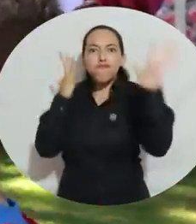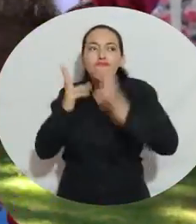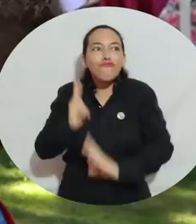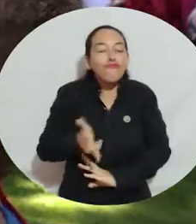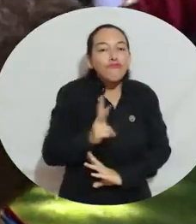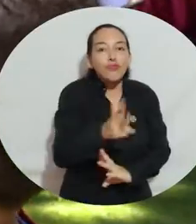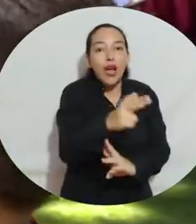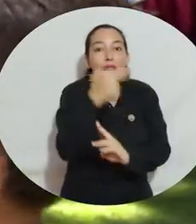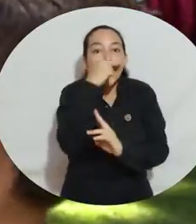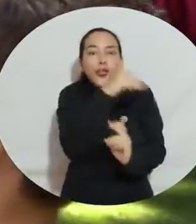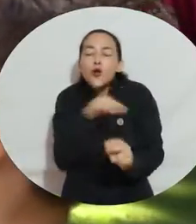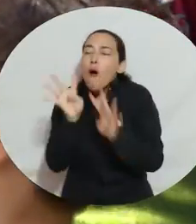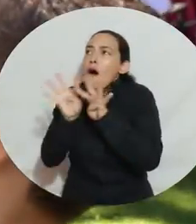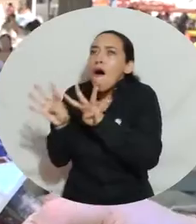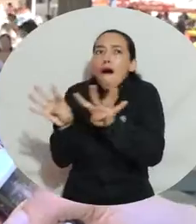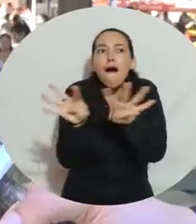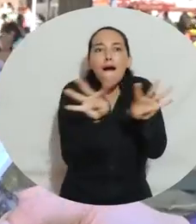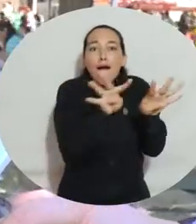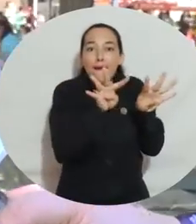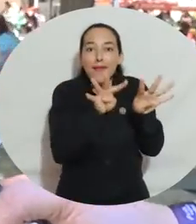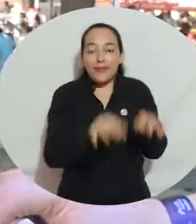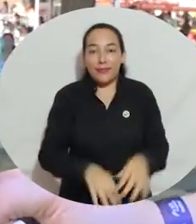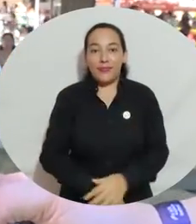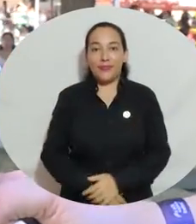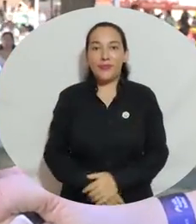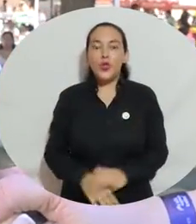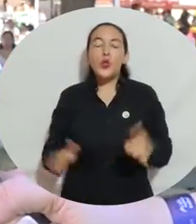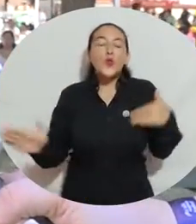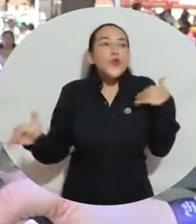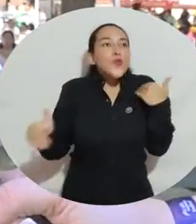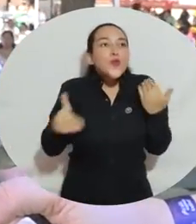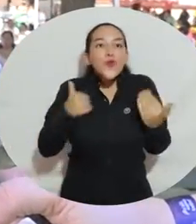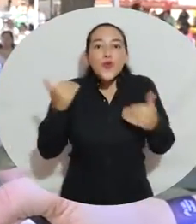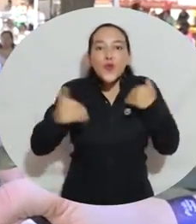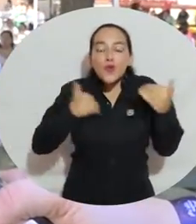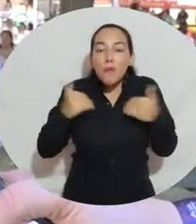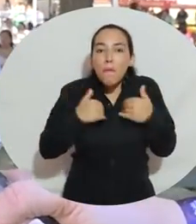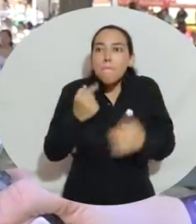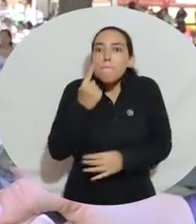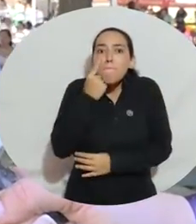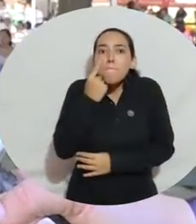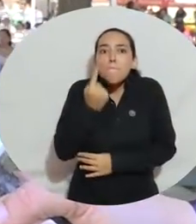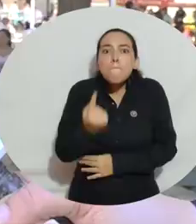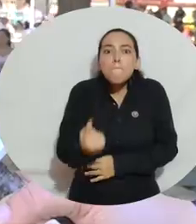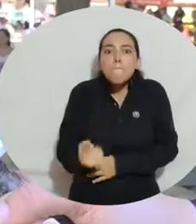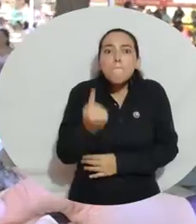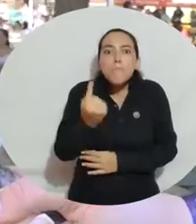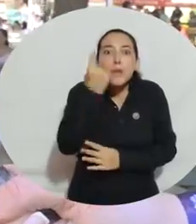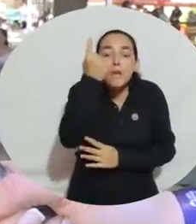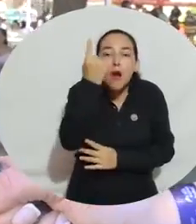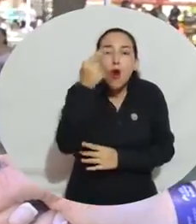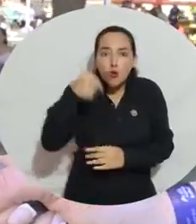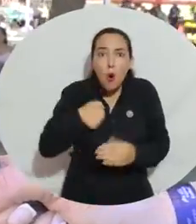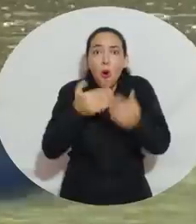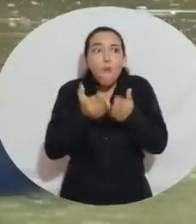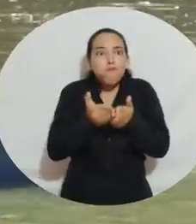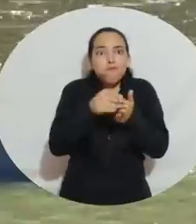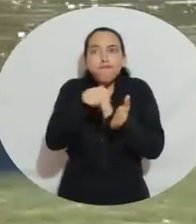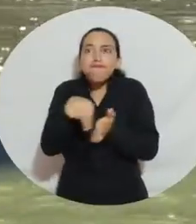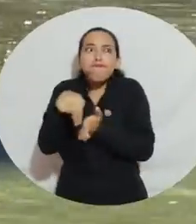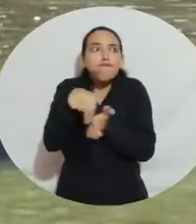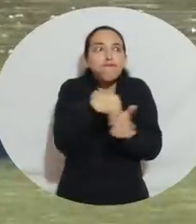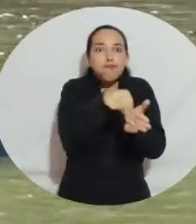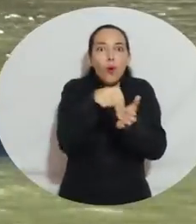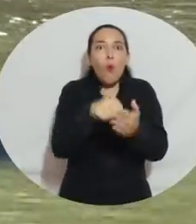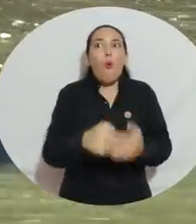de los atractivos para los pequeños. Estoy muy contento porque es la primera vez que me monto a un barquito. El